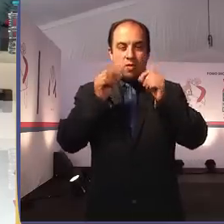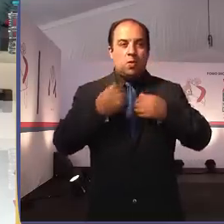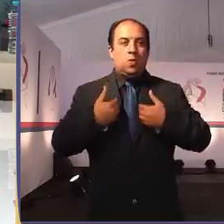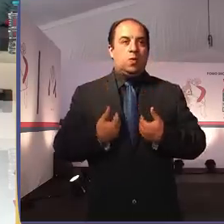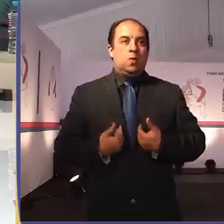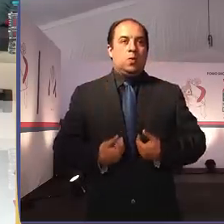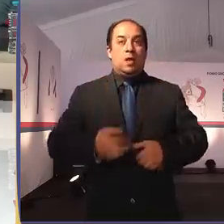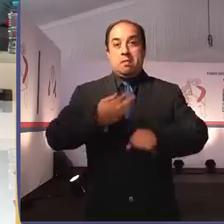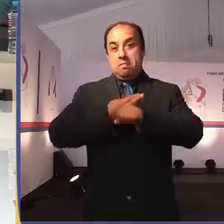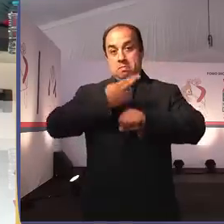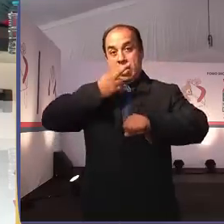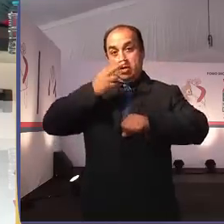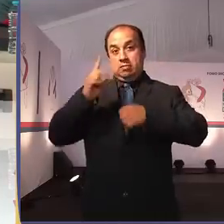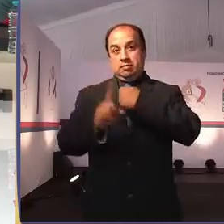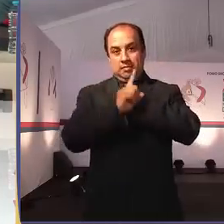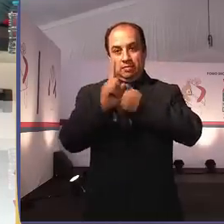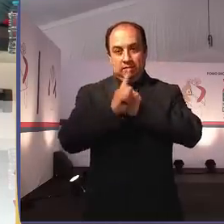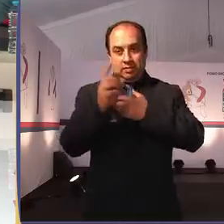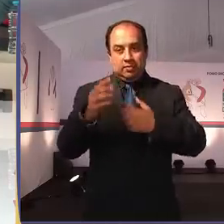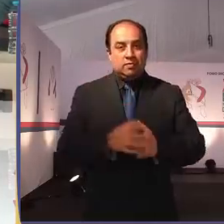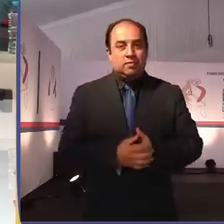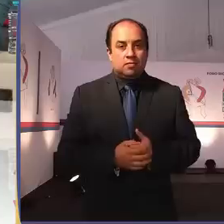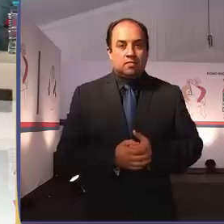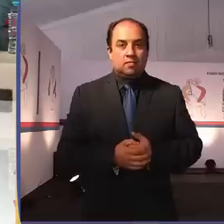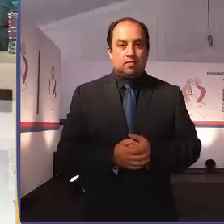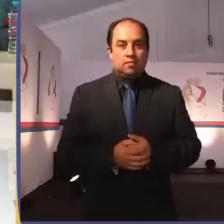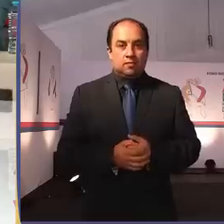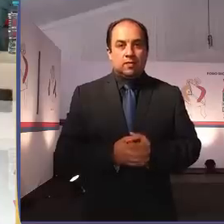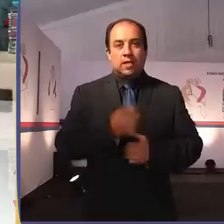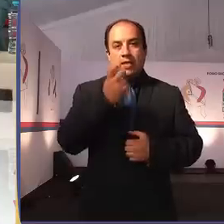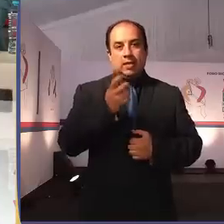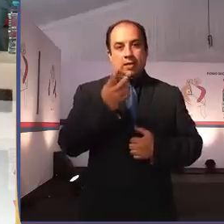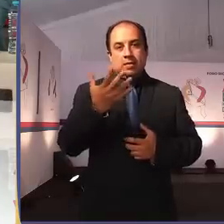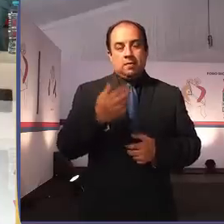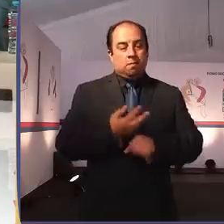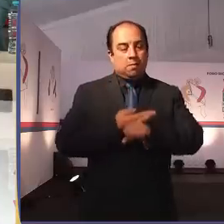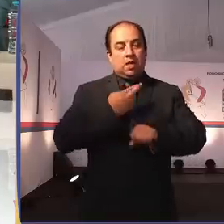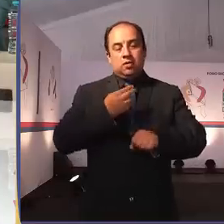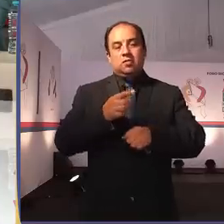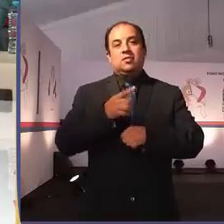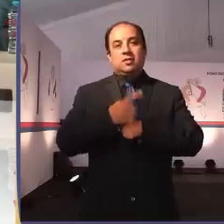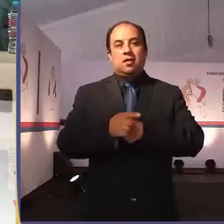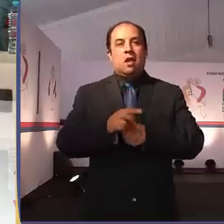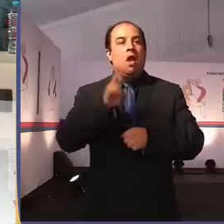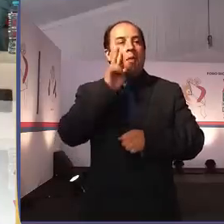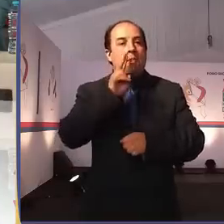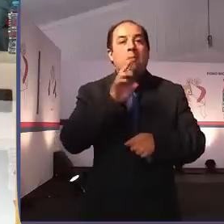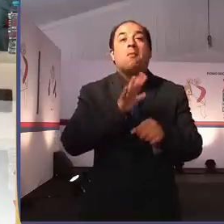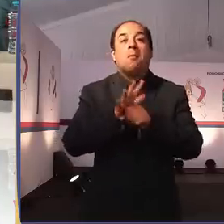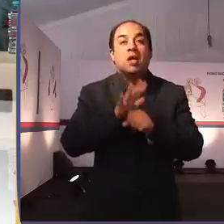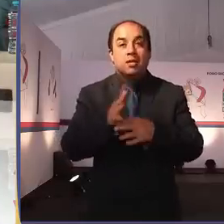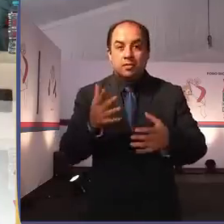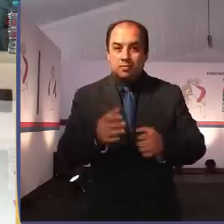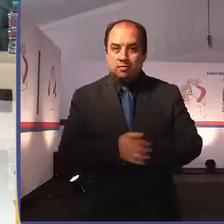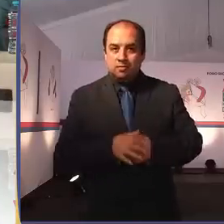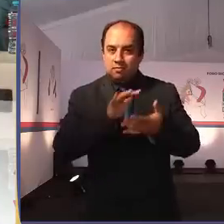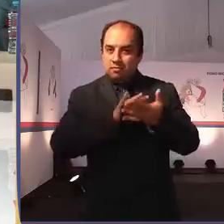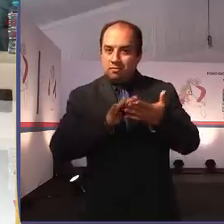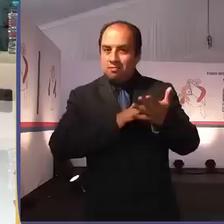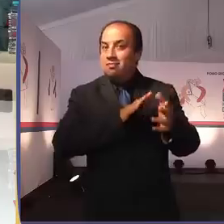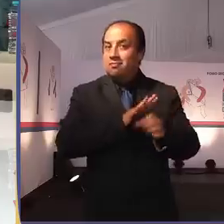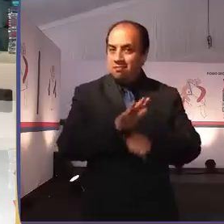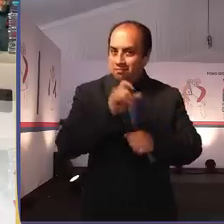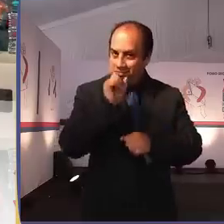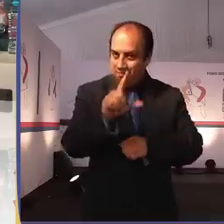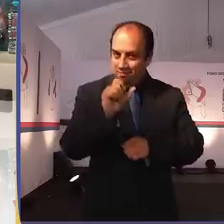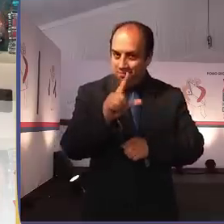Es el mal mayor. Se puso fuerte lo de los ojos. Es el mal mayor. Pues, ¿qué andan viendo? ¿Qué andan leyendo también? ¿Por